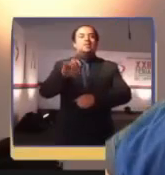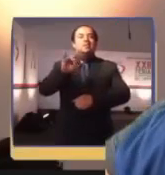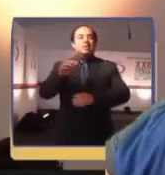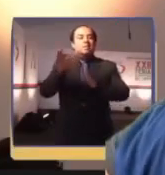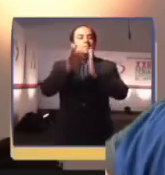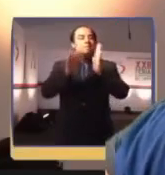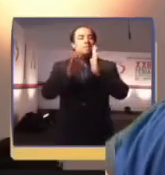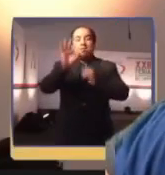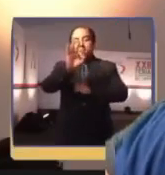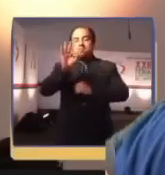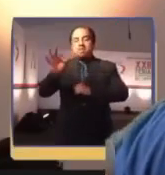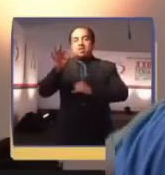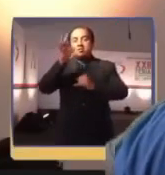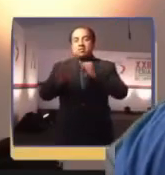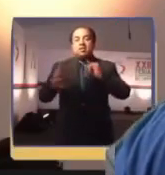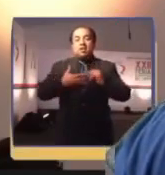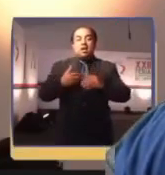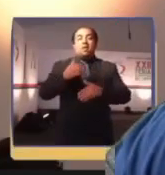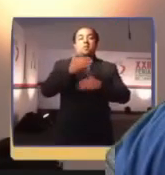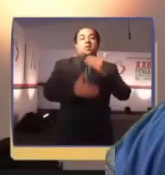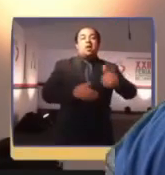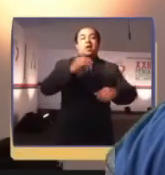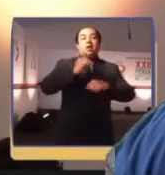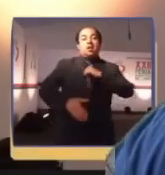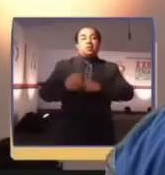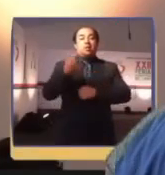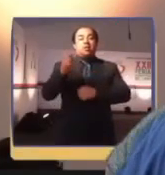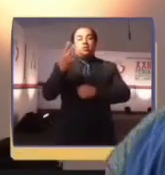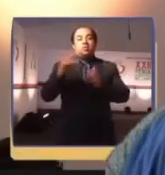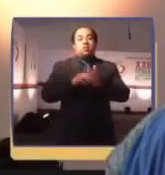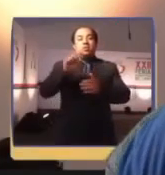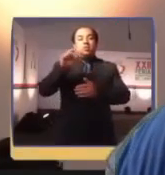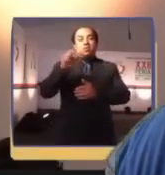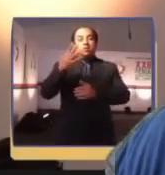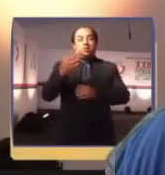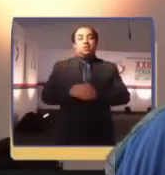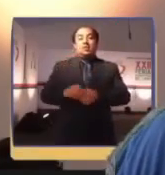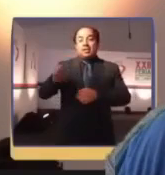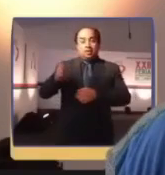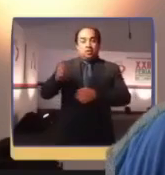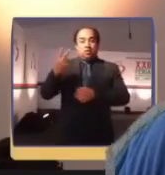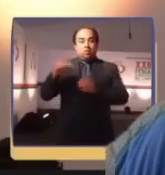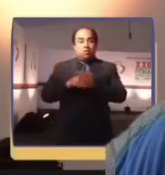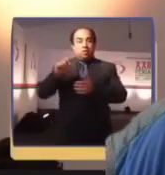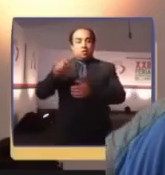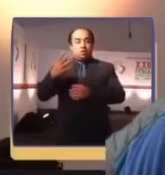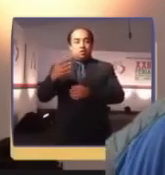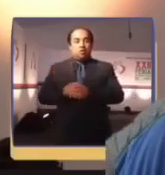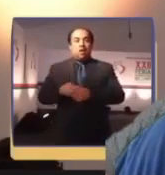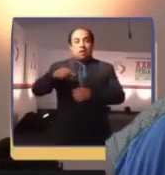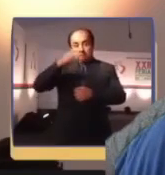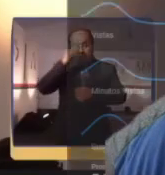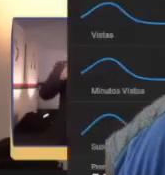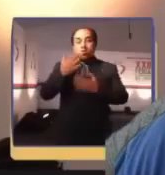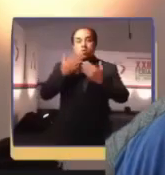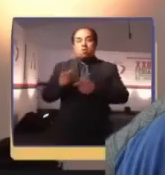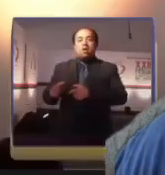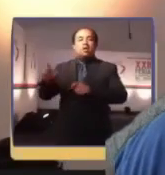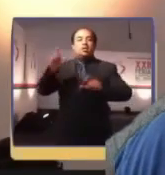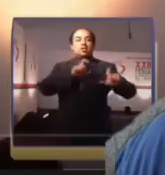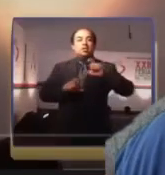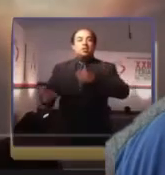el proceso termina en enero de 2024 Y a partir de enero 2024 en México no habrá importación de